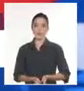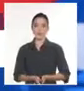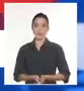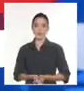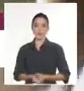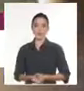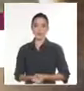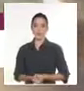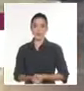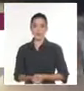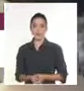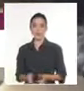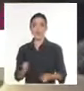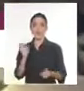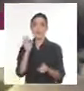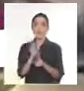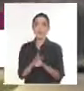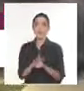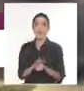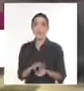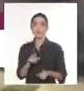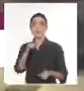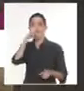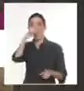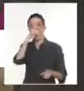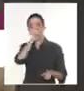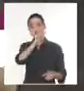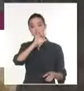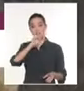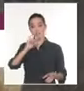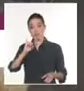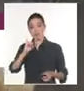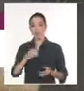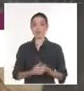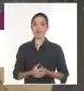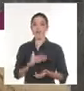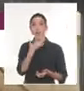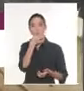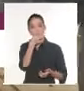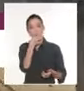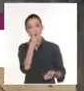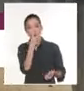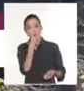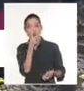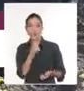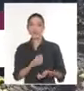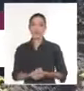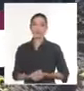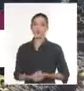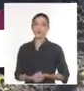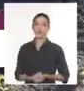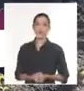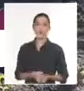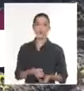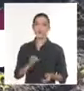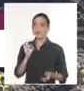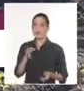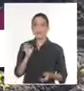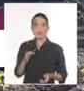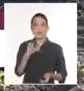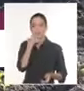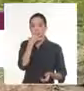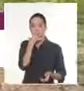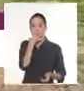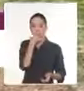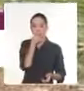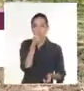inicié con 16 años, me gustó, aparte que me gustó, siempre me gustó la ganadería. Desde niño me gustó luchar con